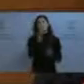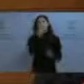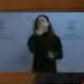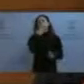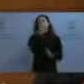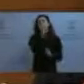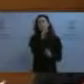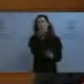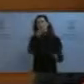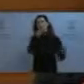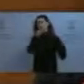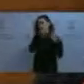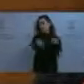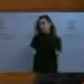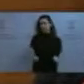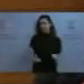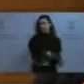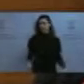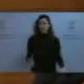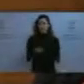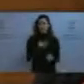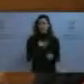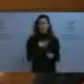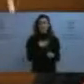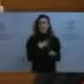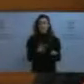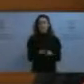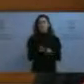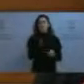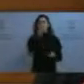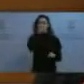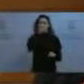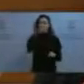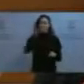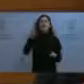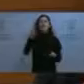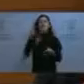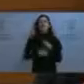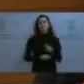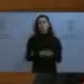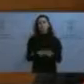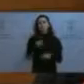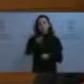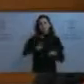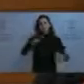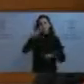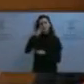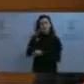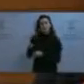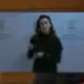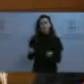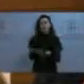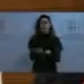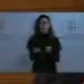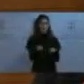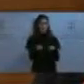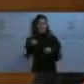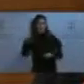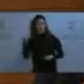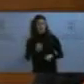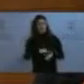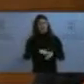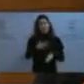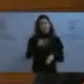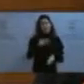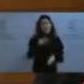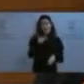diferente. Para mí, hacer el ridículo es que los visitantes tengan que actuar como reguladores. Y para mí, hacer el